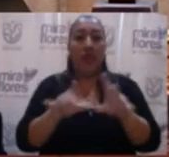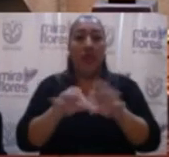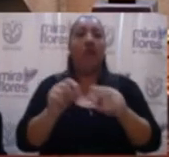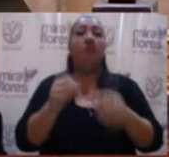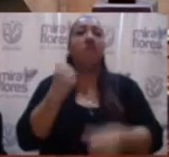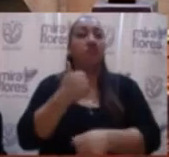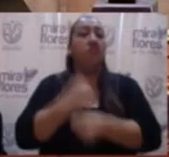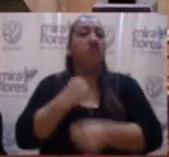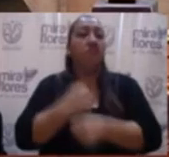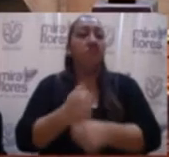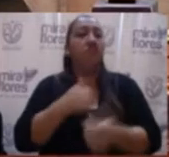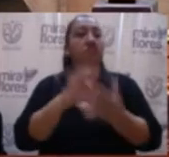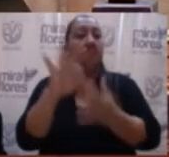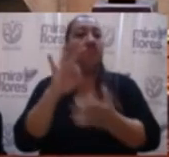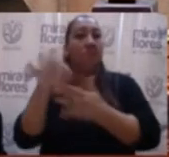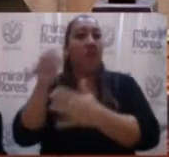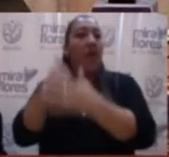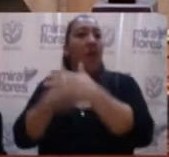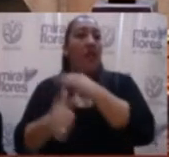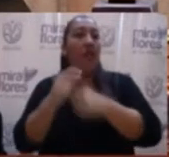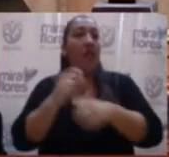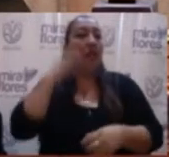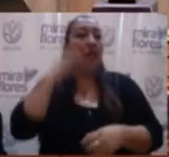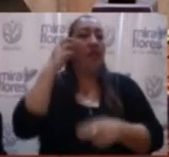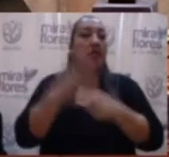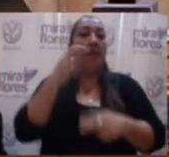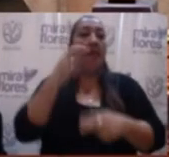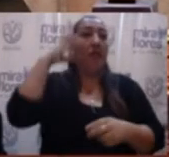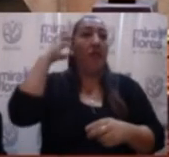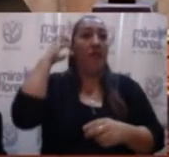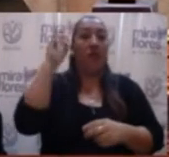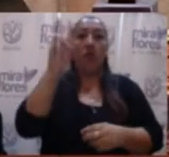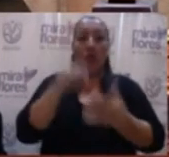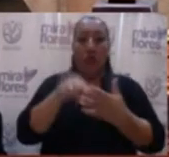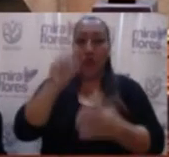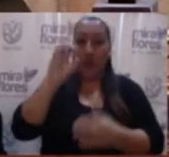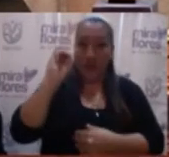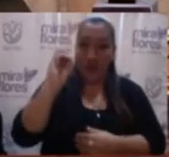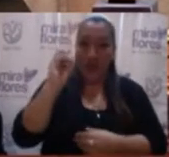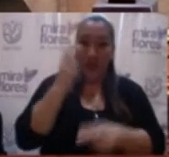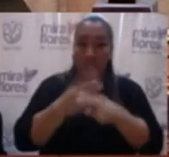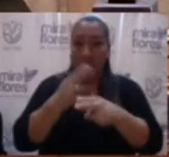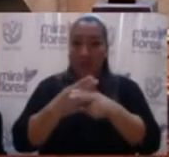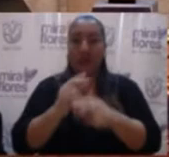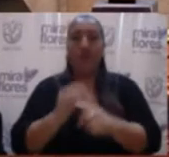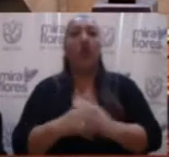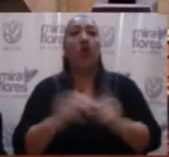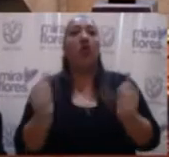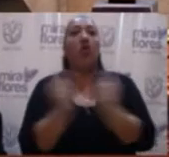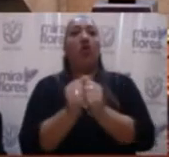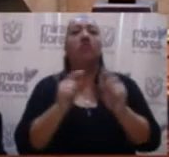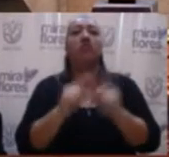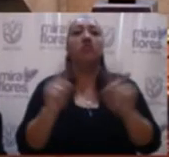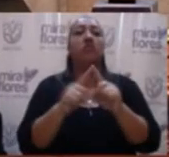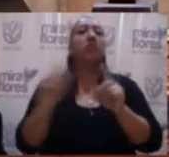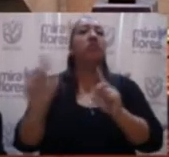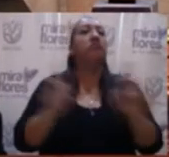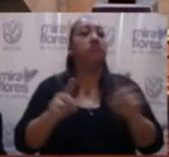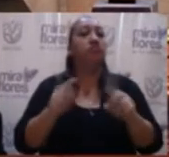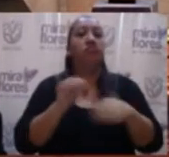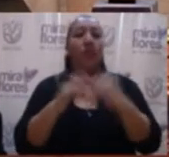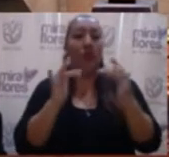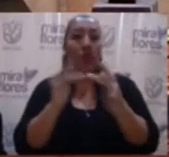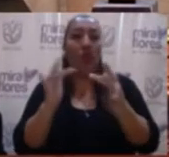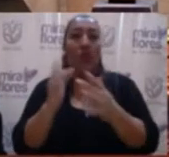viene trabajando exitosamente en el distrito llamado Miraflores 2.0, por medio de canales de interacción con los ciudadanos